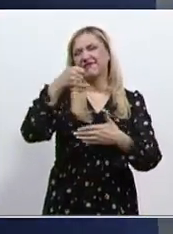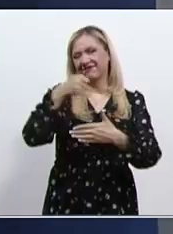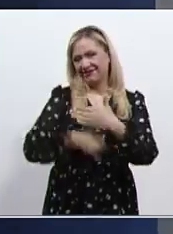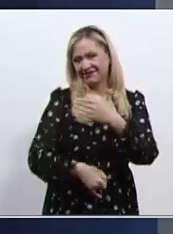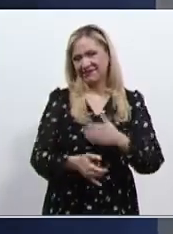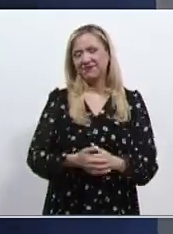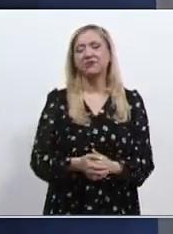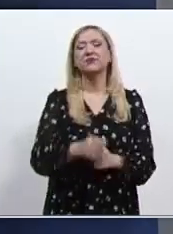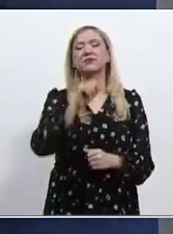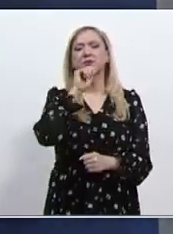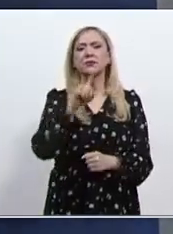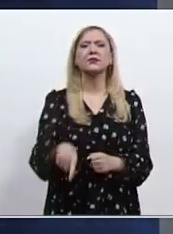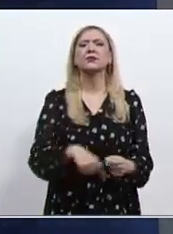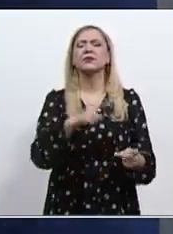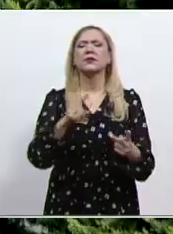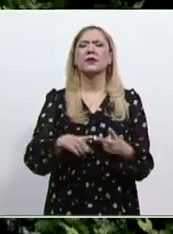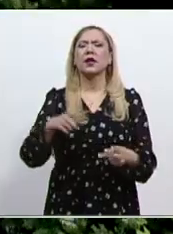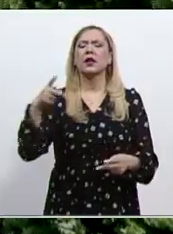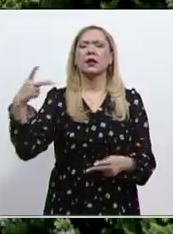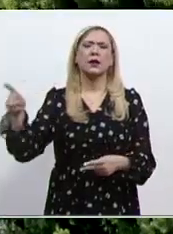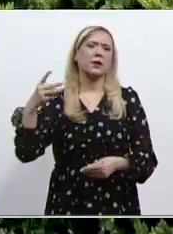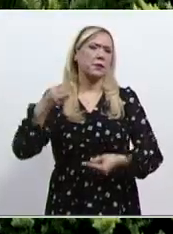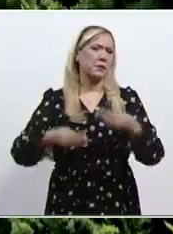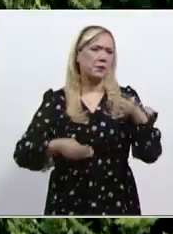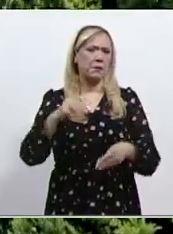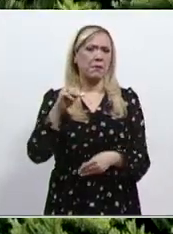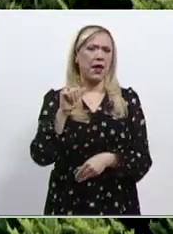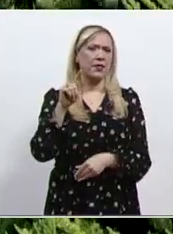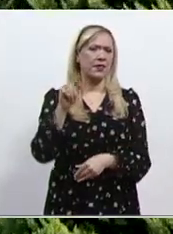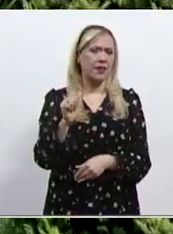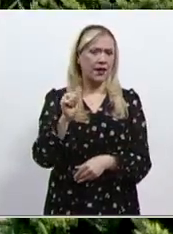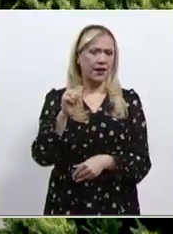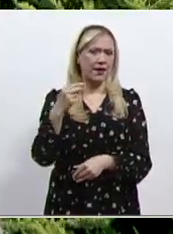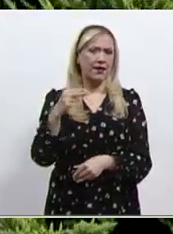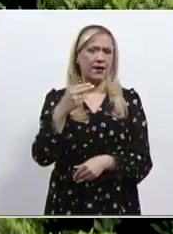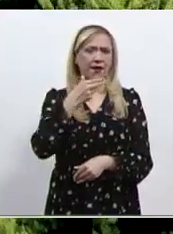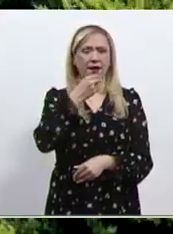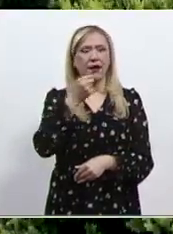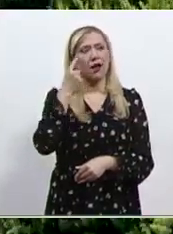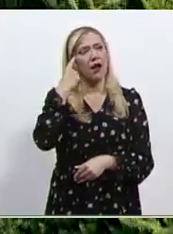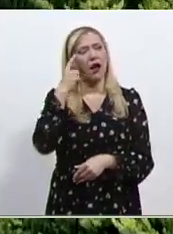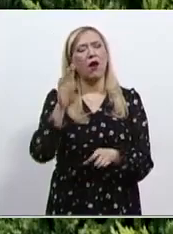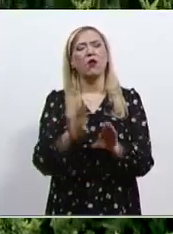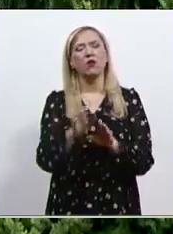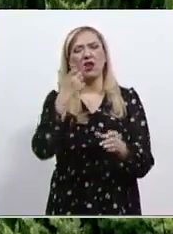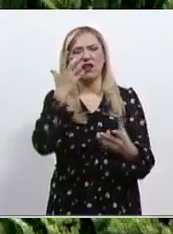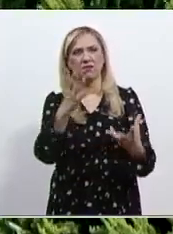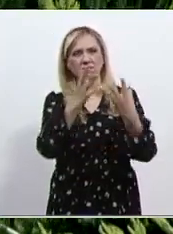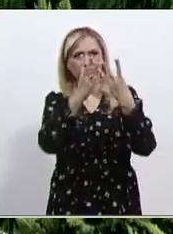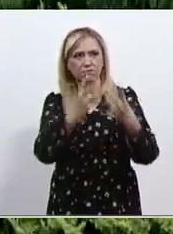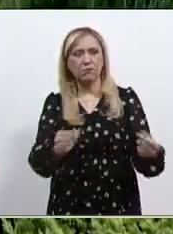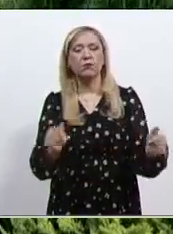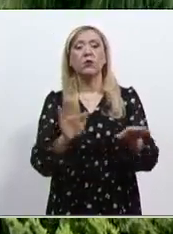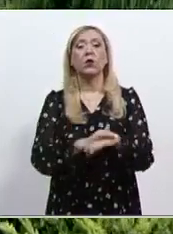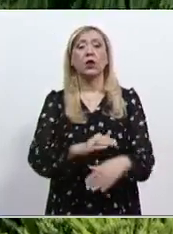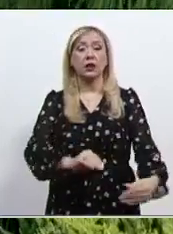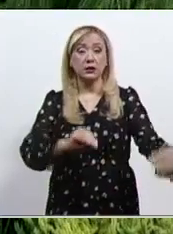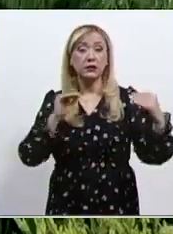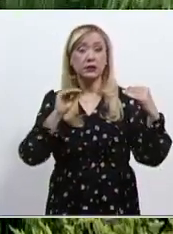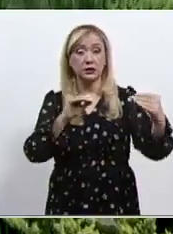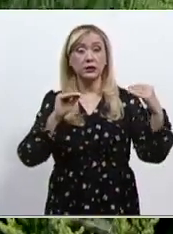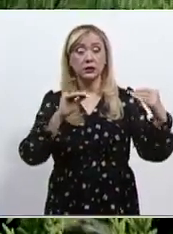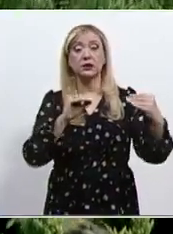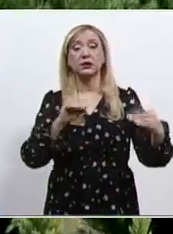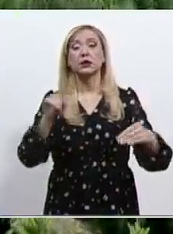dio a conocer el proyecto del magistrado Felipe de la matapizaña con el que propone resolver el recurso de apelación Interpuesto por abner ronces